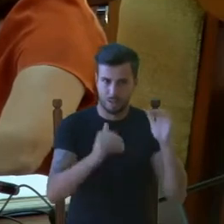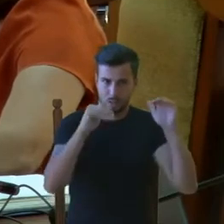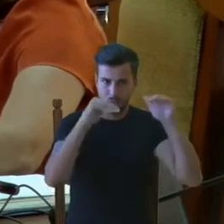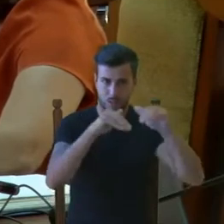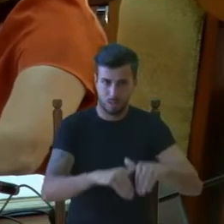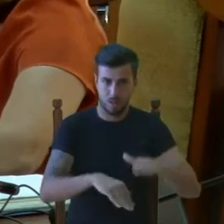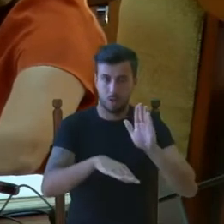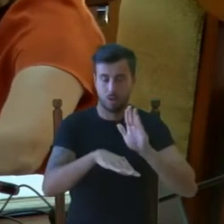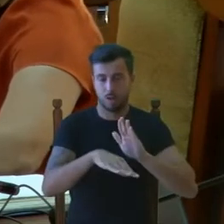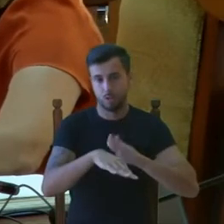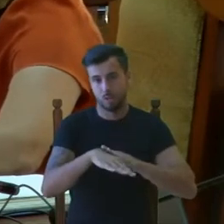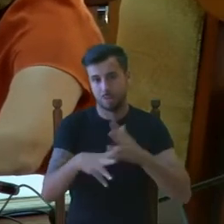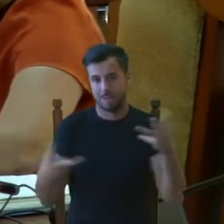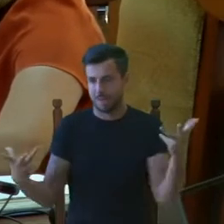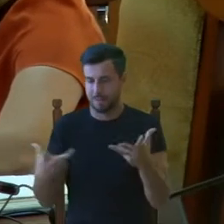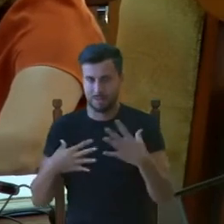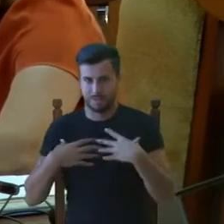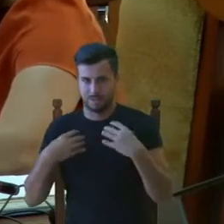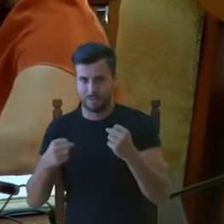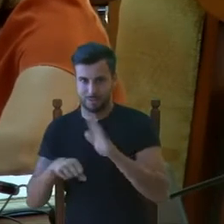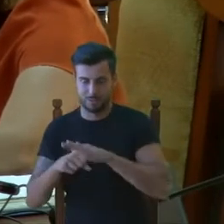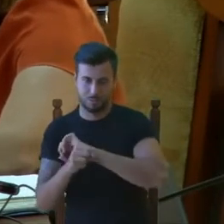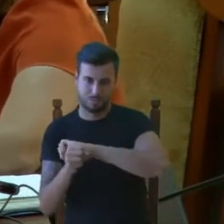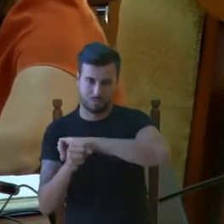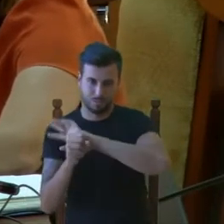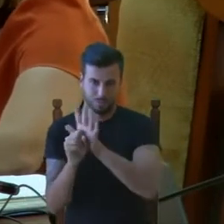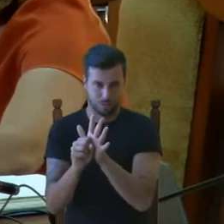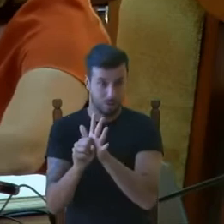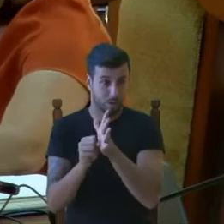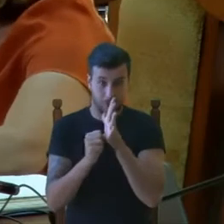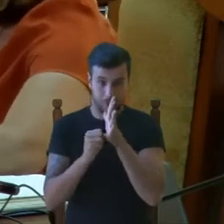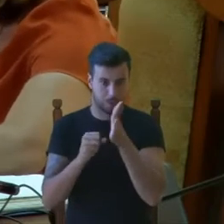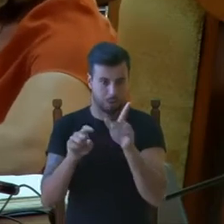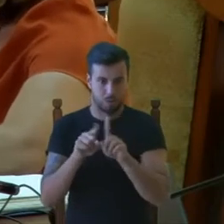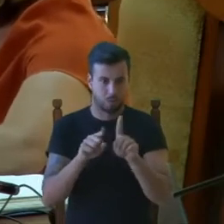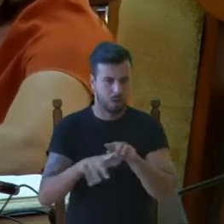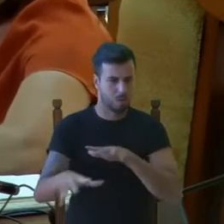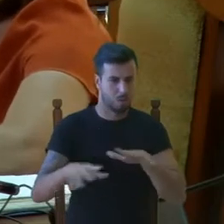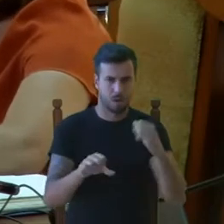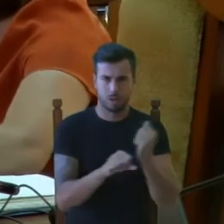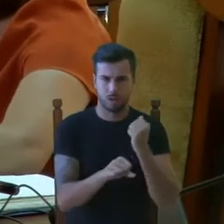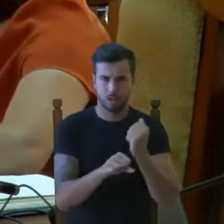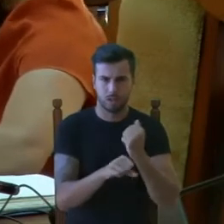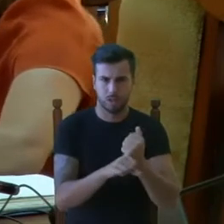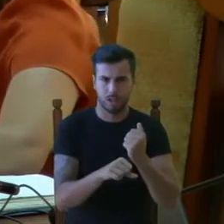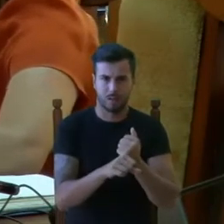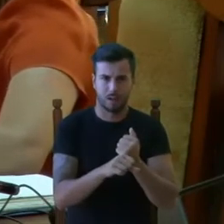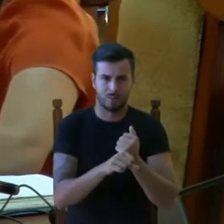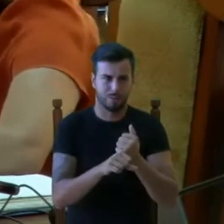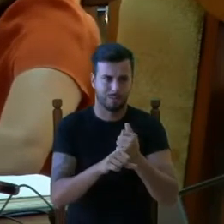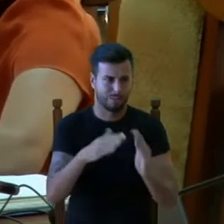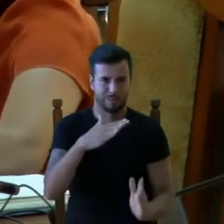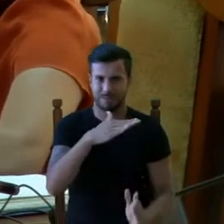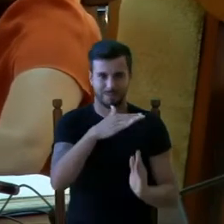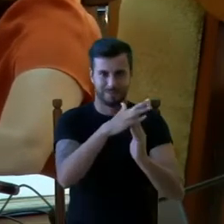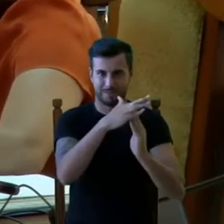la parada en seco de las actividades productivas no esenciales y las incertidumbres